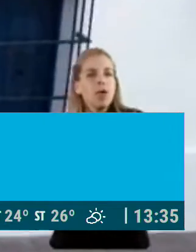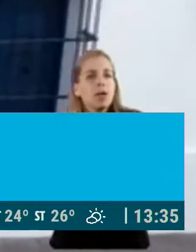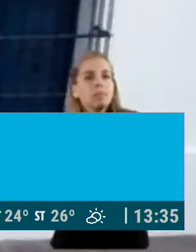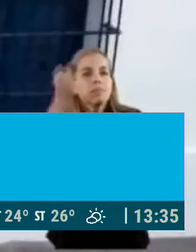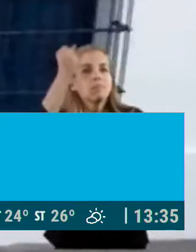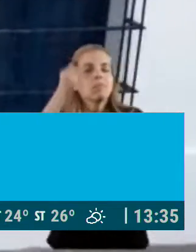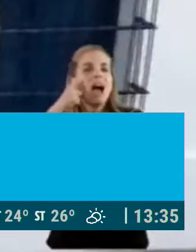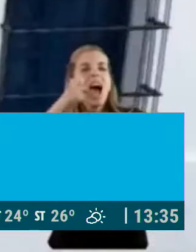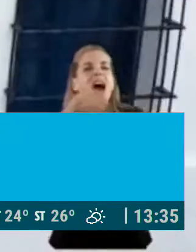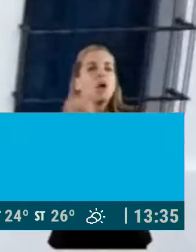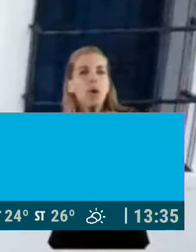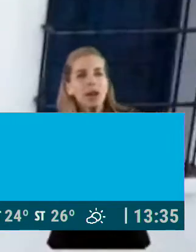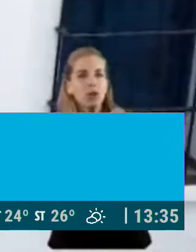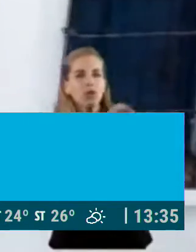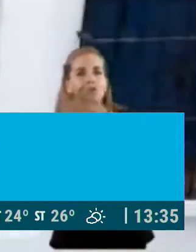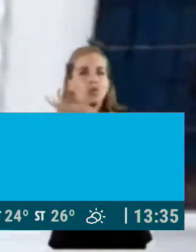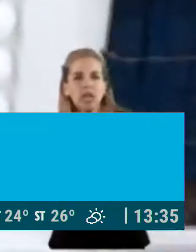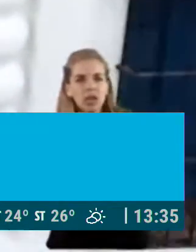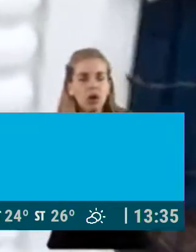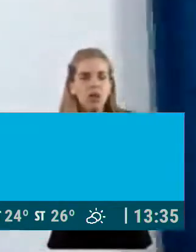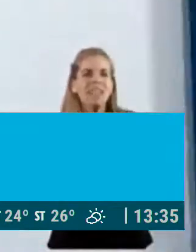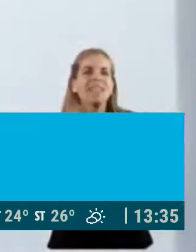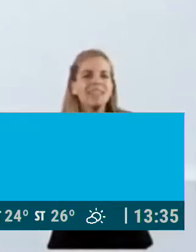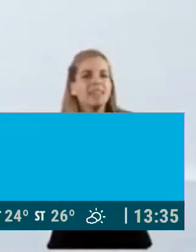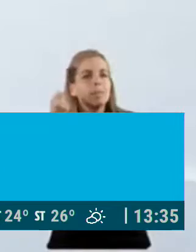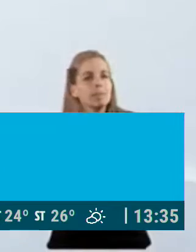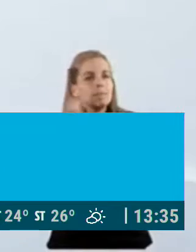unan, hace falta derribar muros.